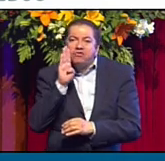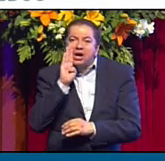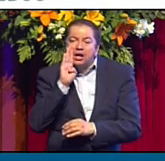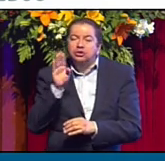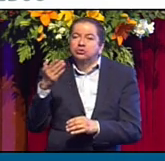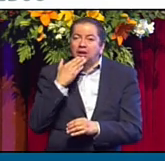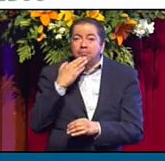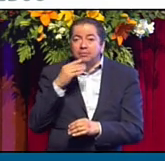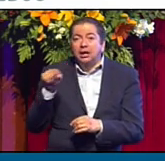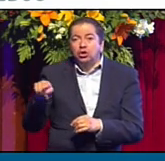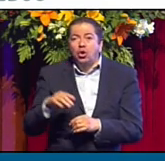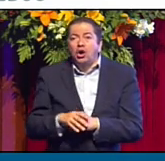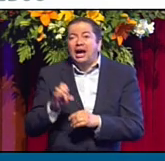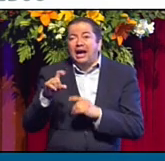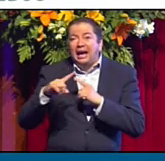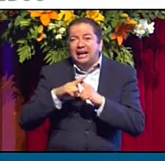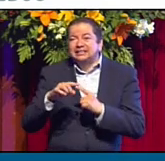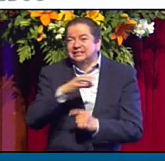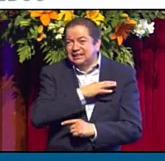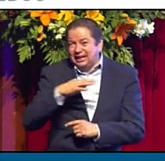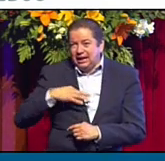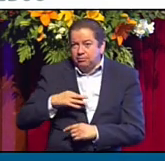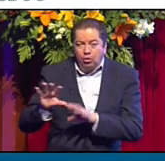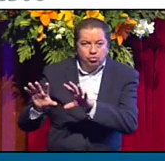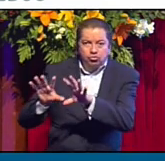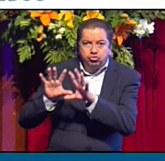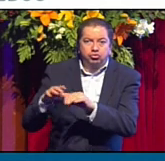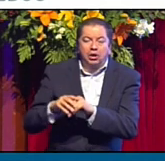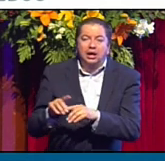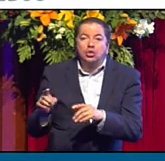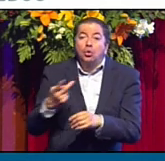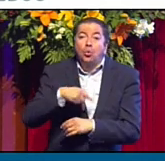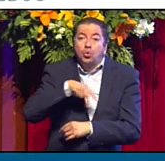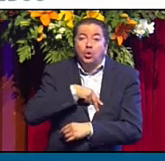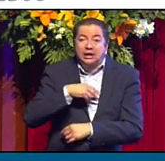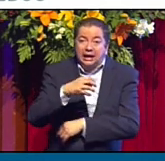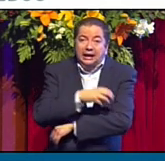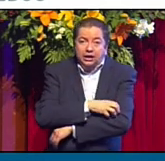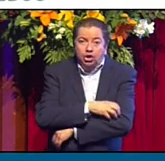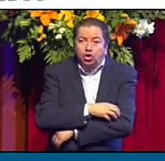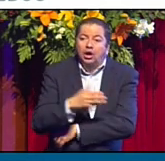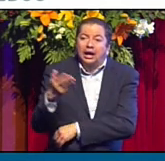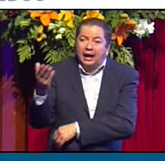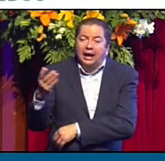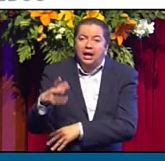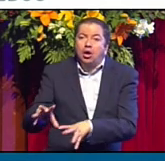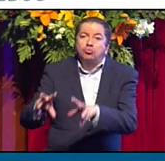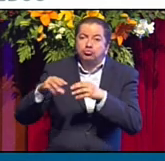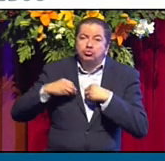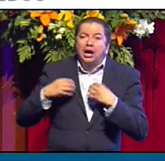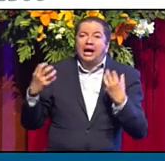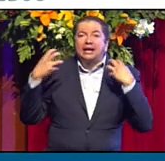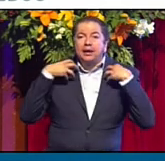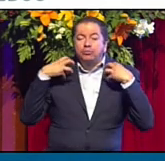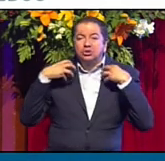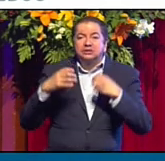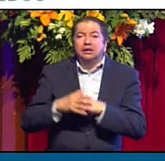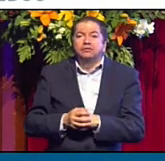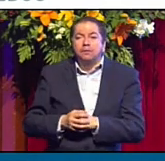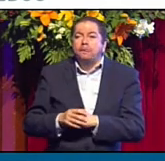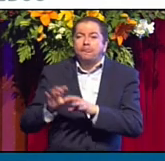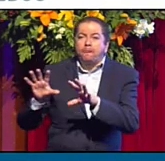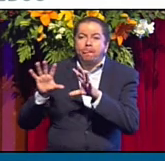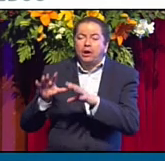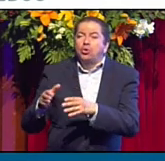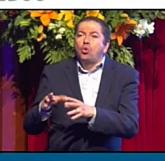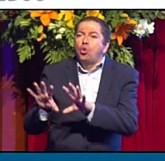Cárdenas, un ex seremi, un destacado seremi de nuestra región, ha asumido la responsabilidad de tomar un